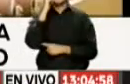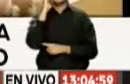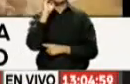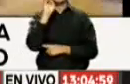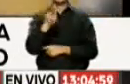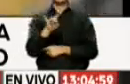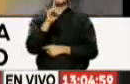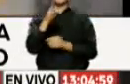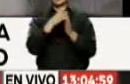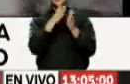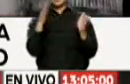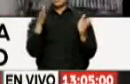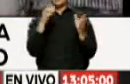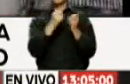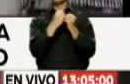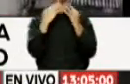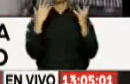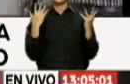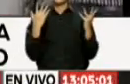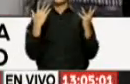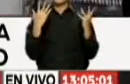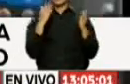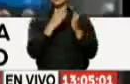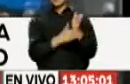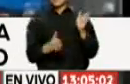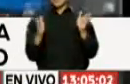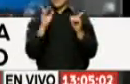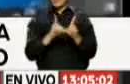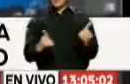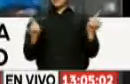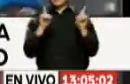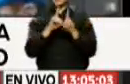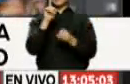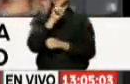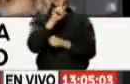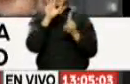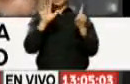2018, representando aproximadamente, según estos datos,